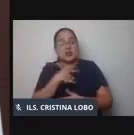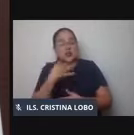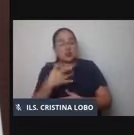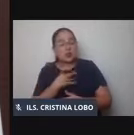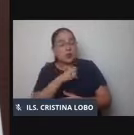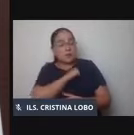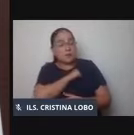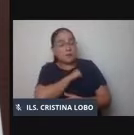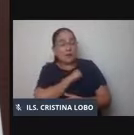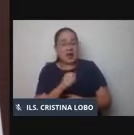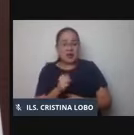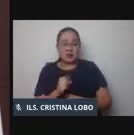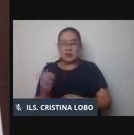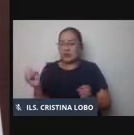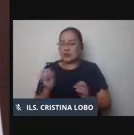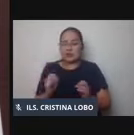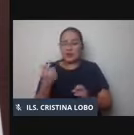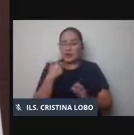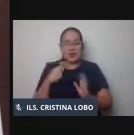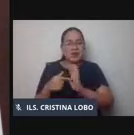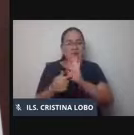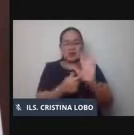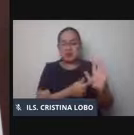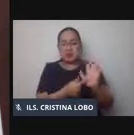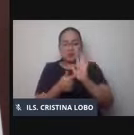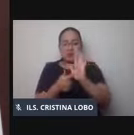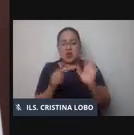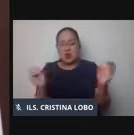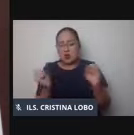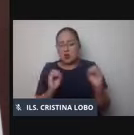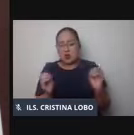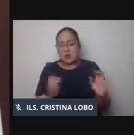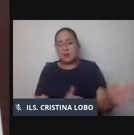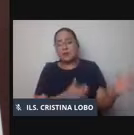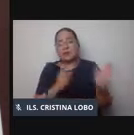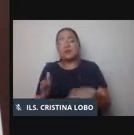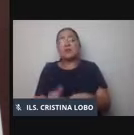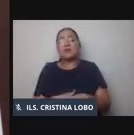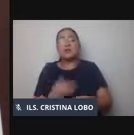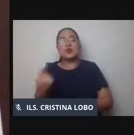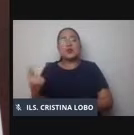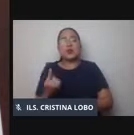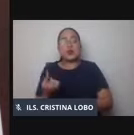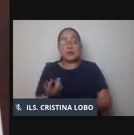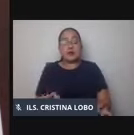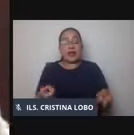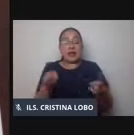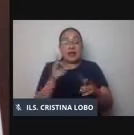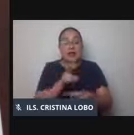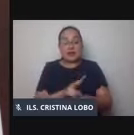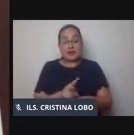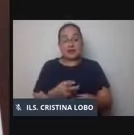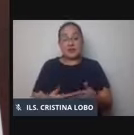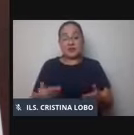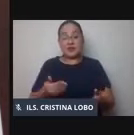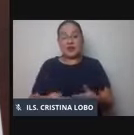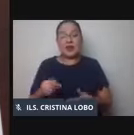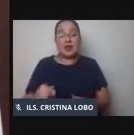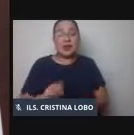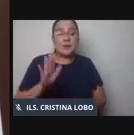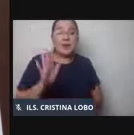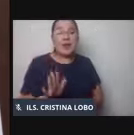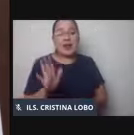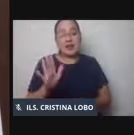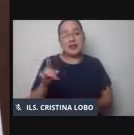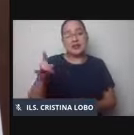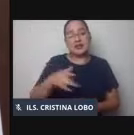o malo, porque justo viene la otra parte, la contraparte o la que alimenta la culpa, que se